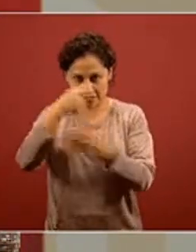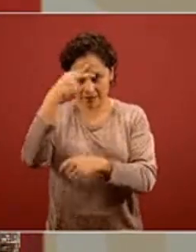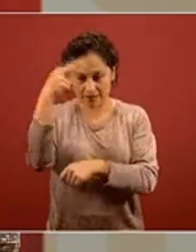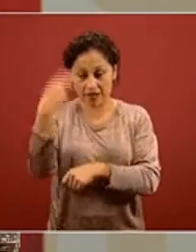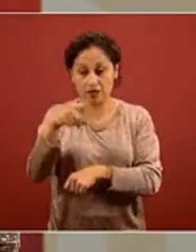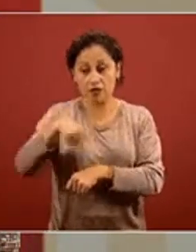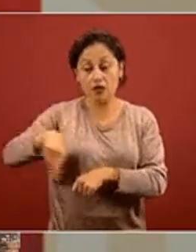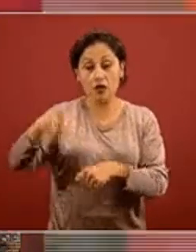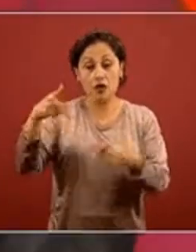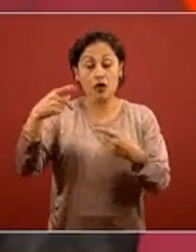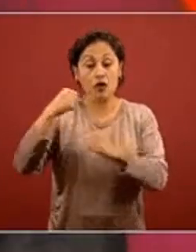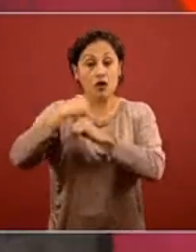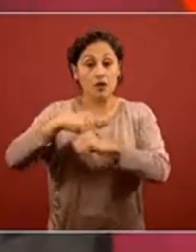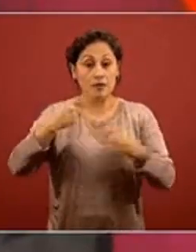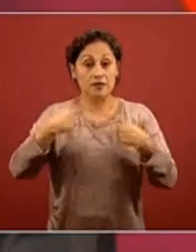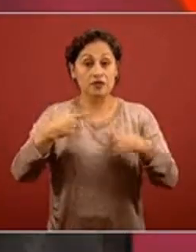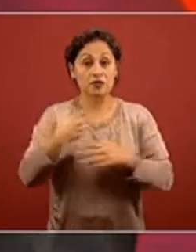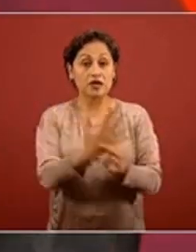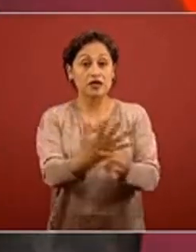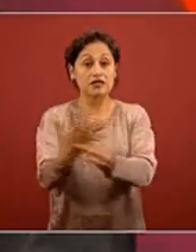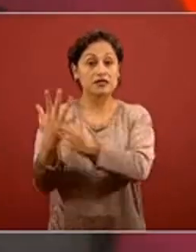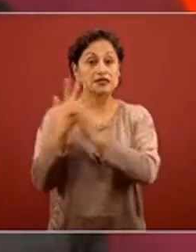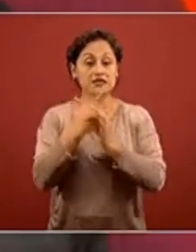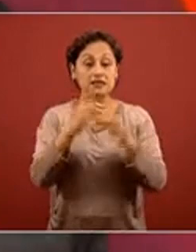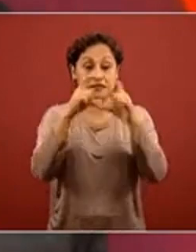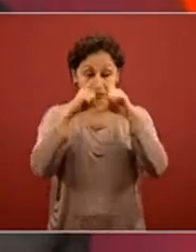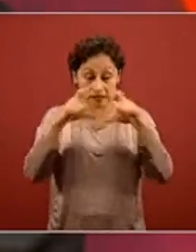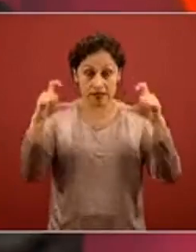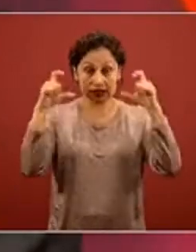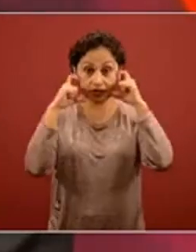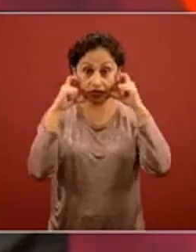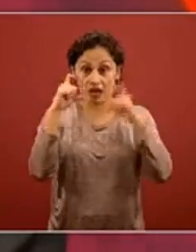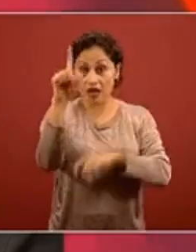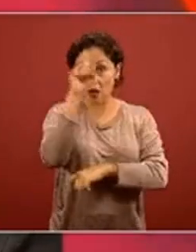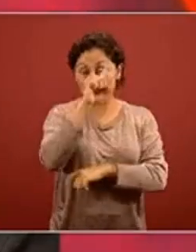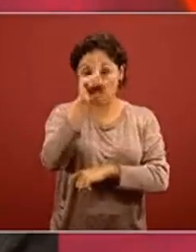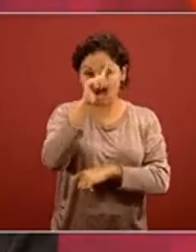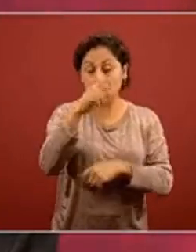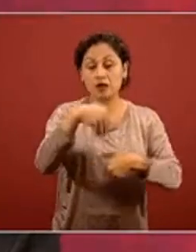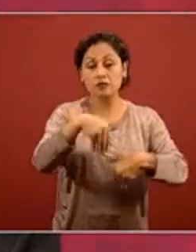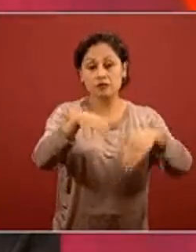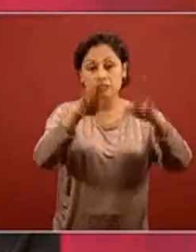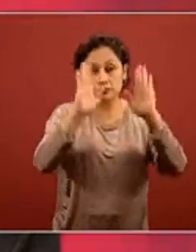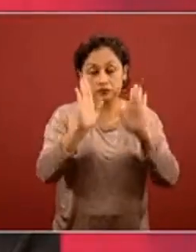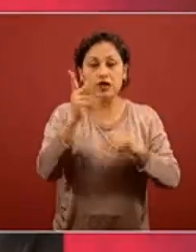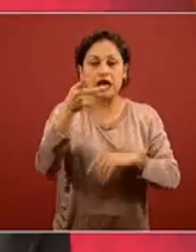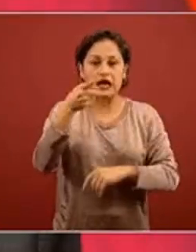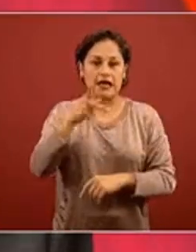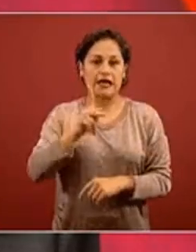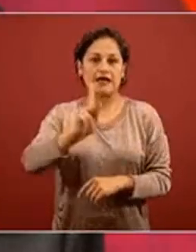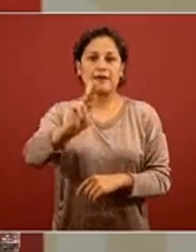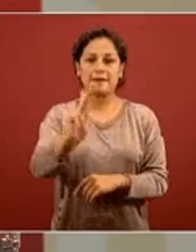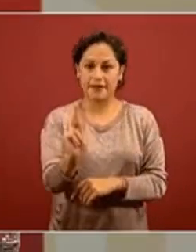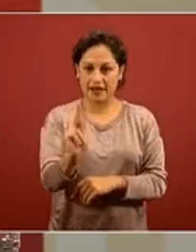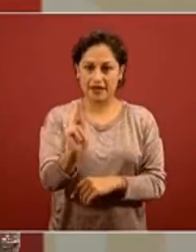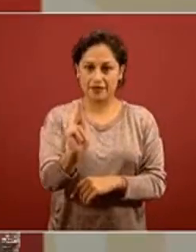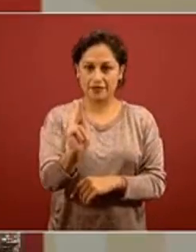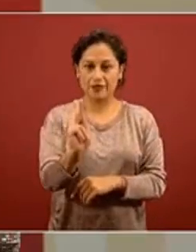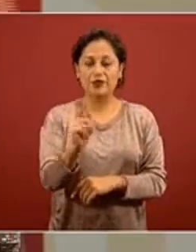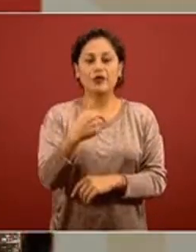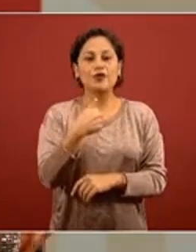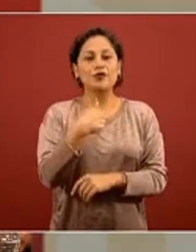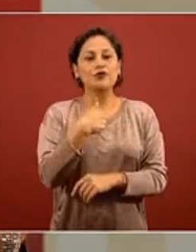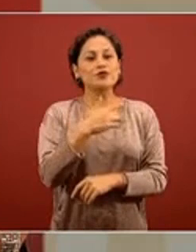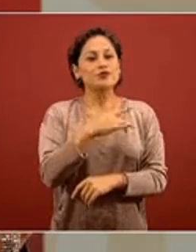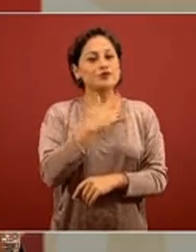auxiliar. Pero si por estar atentos al cubrebocas empezamos a